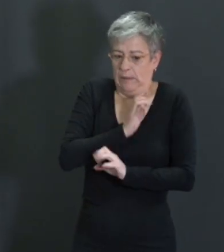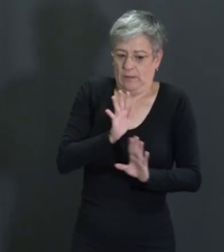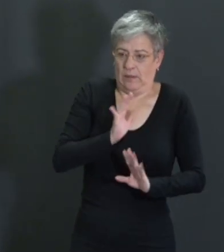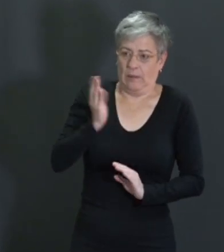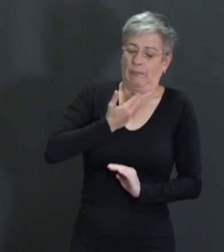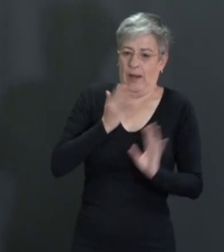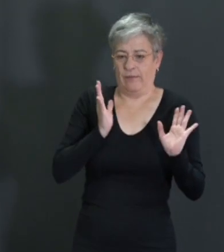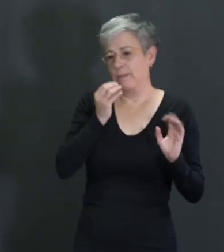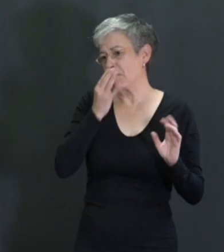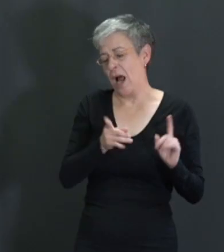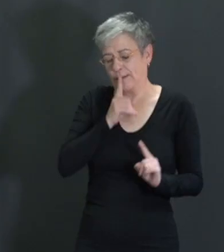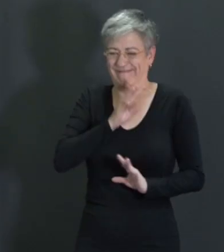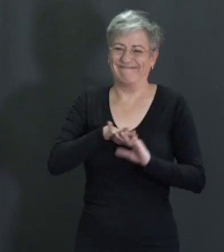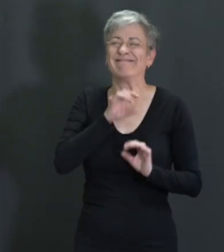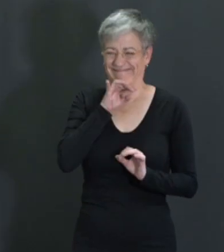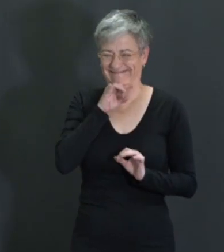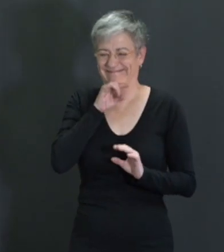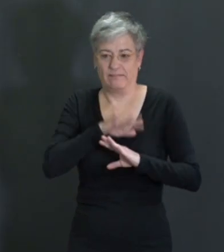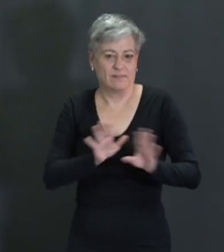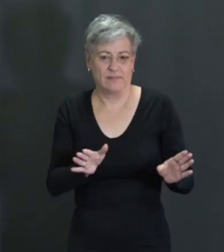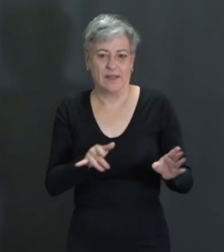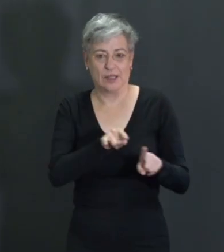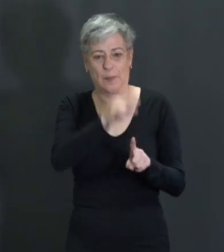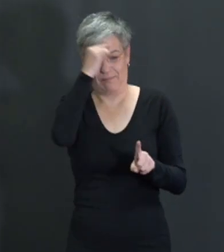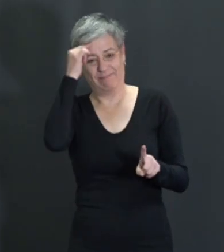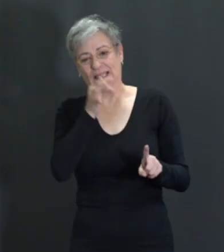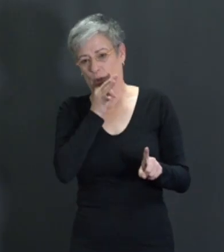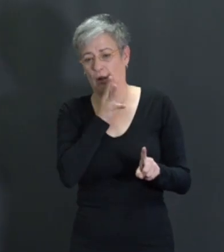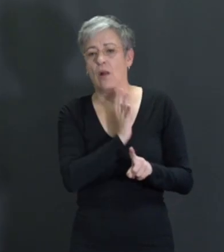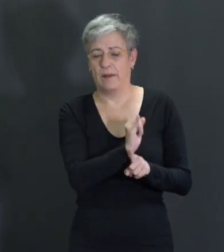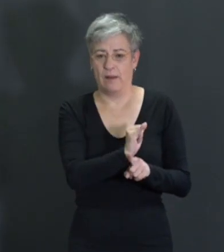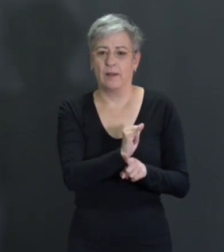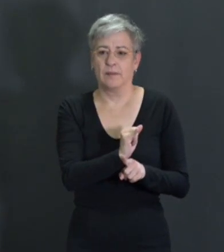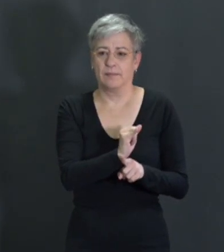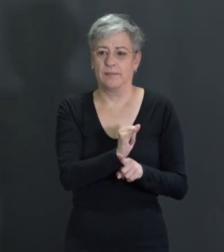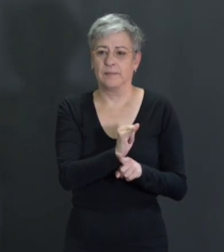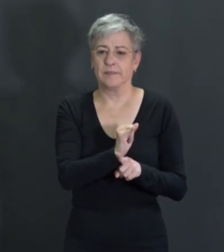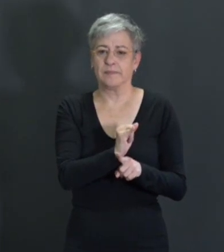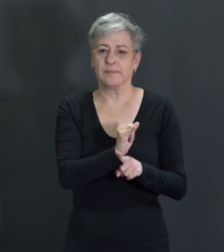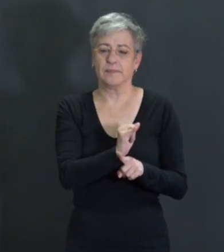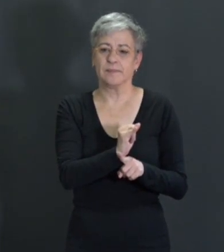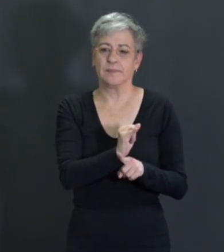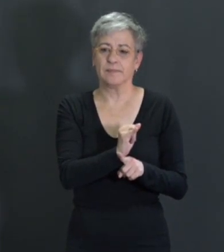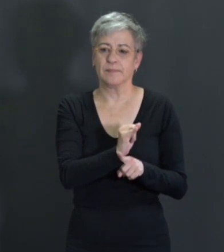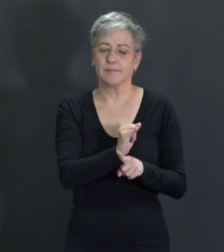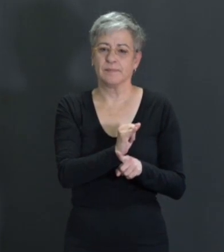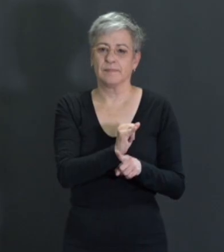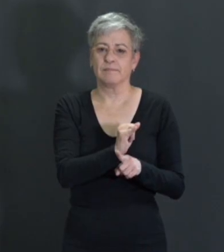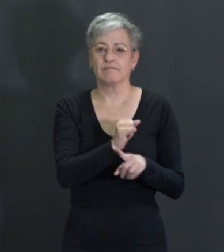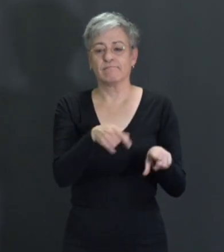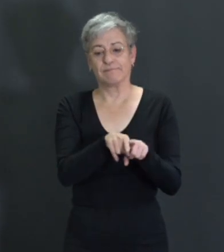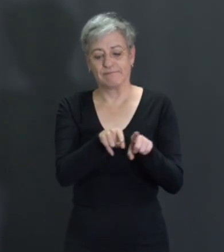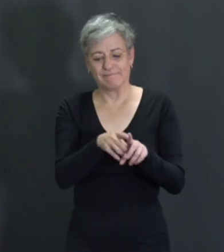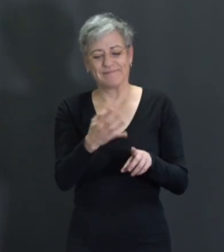Entonces, claro, esto todavía está ahí, ¿no? Está ahí en las personas que